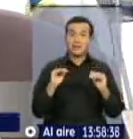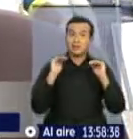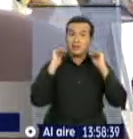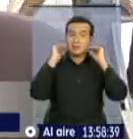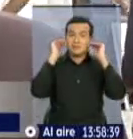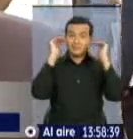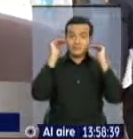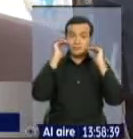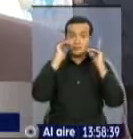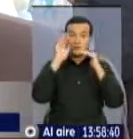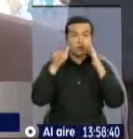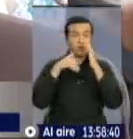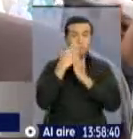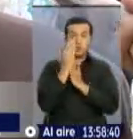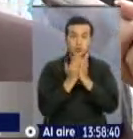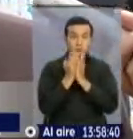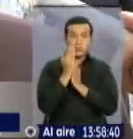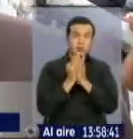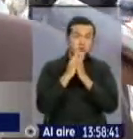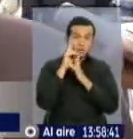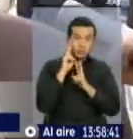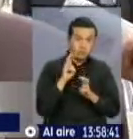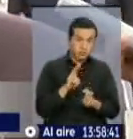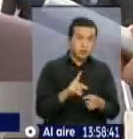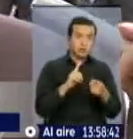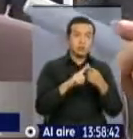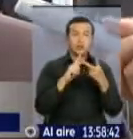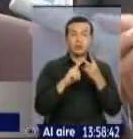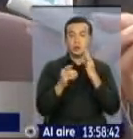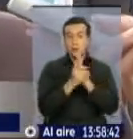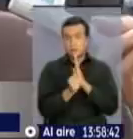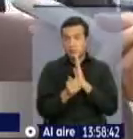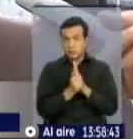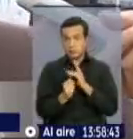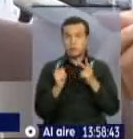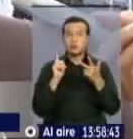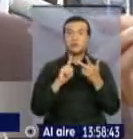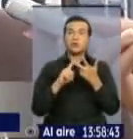puede darle todos los servicios de investigación, de capacitación,